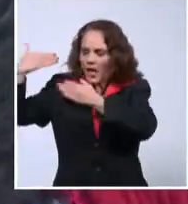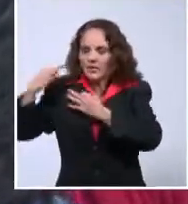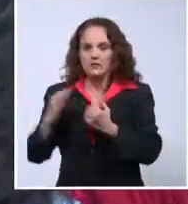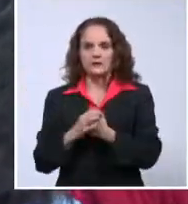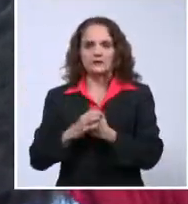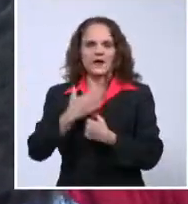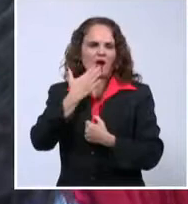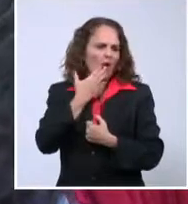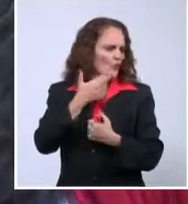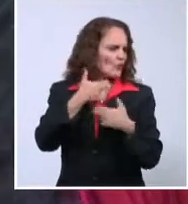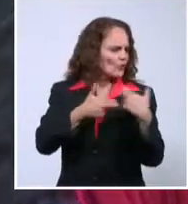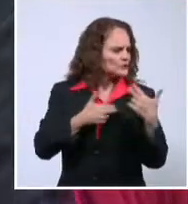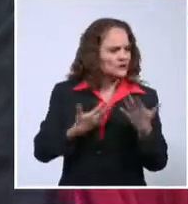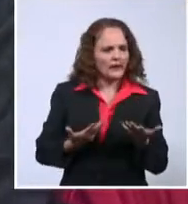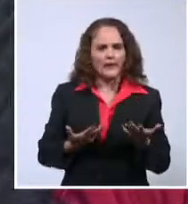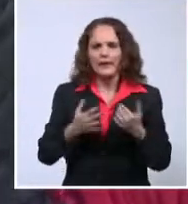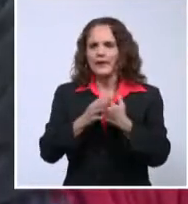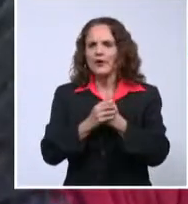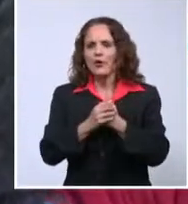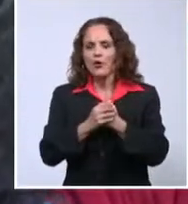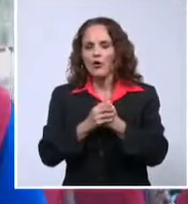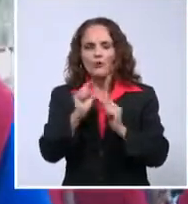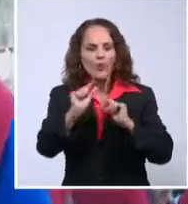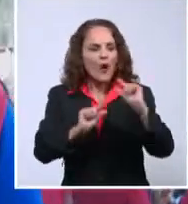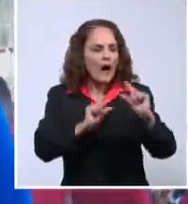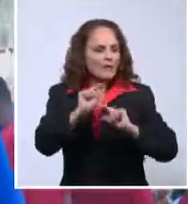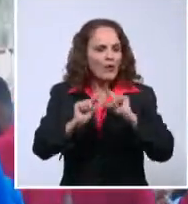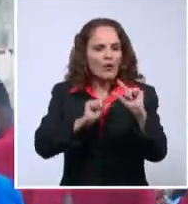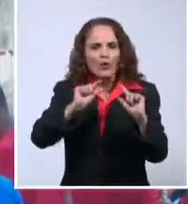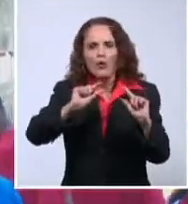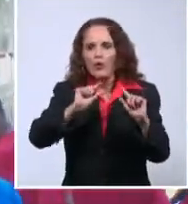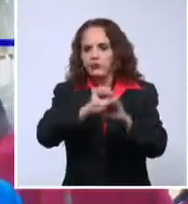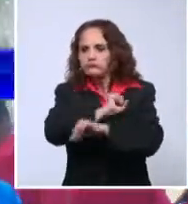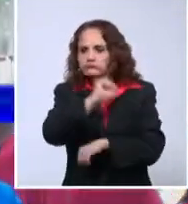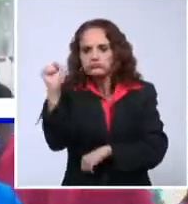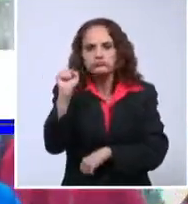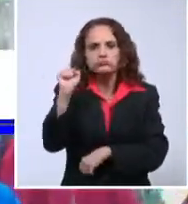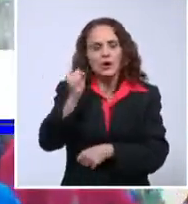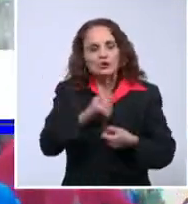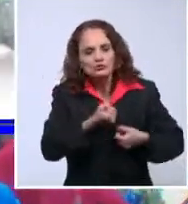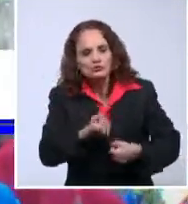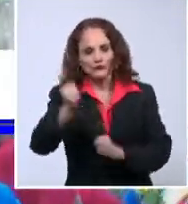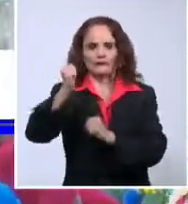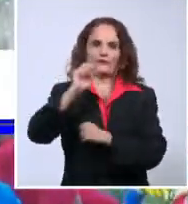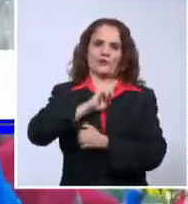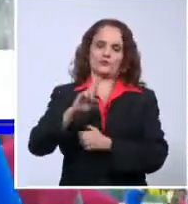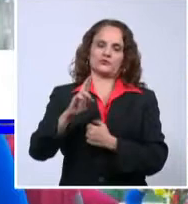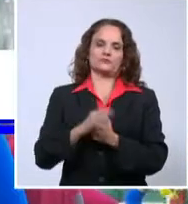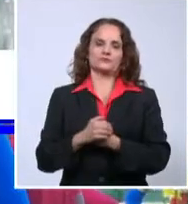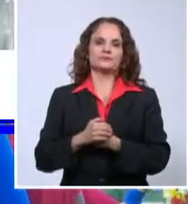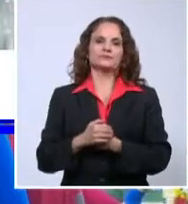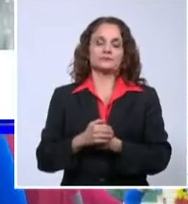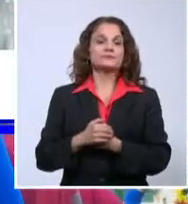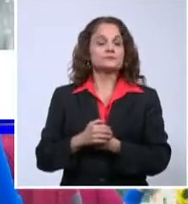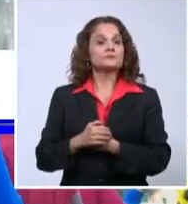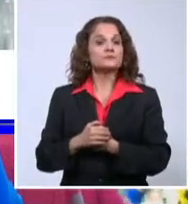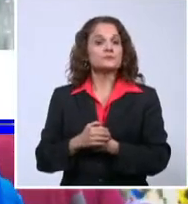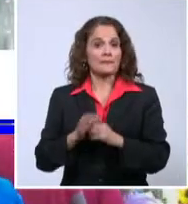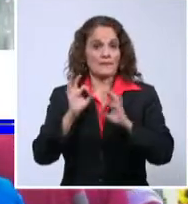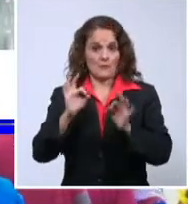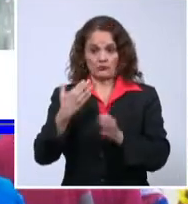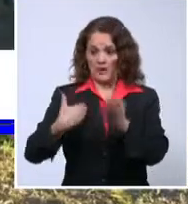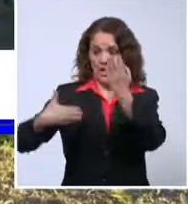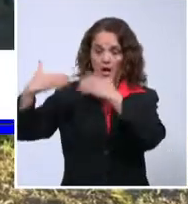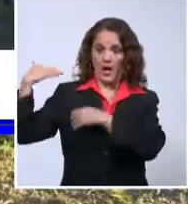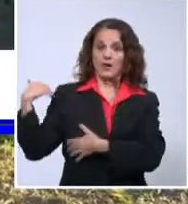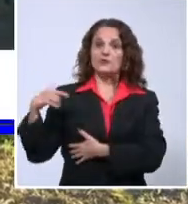para formar esta revolución? Desde el 68 que Céspedes nos dio la voz de mando, los jóvenes hemos